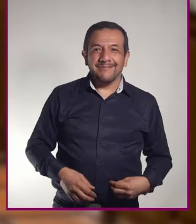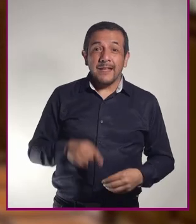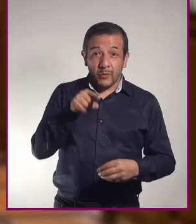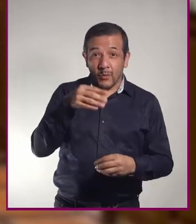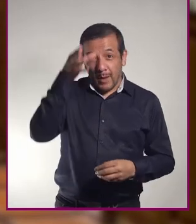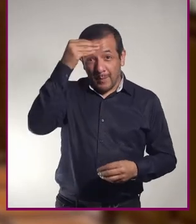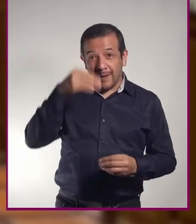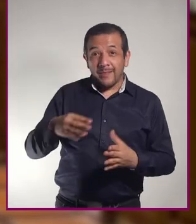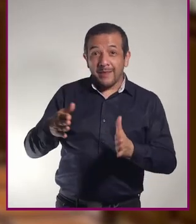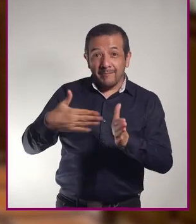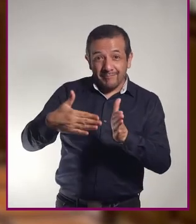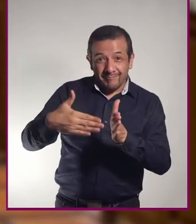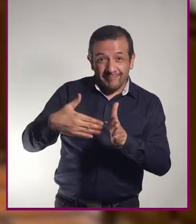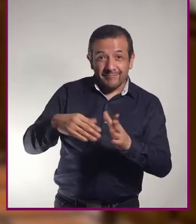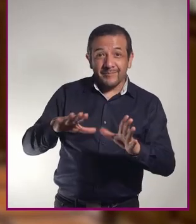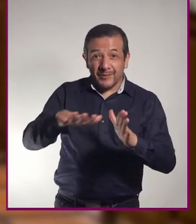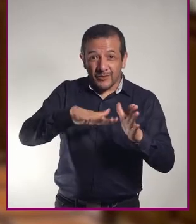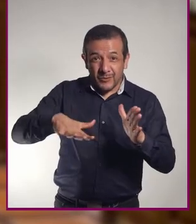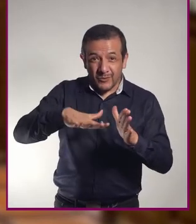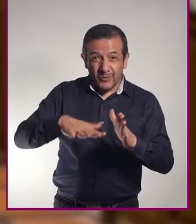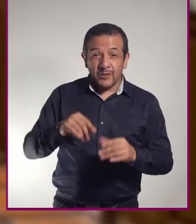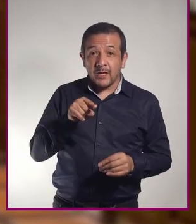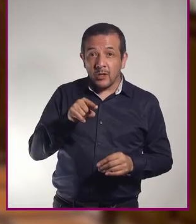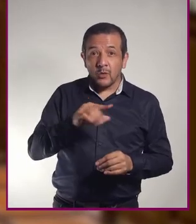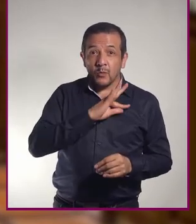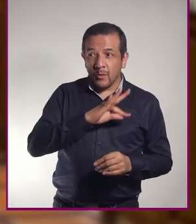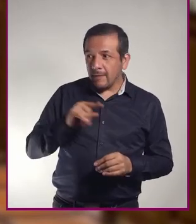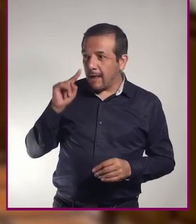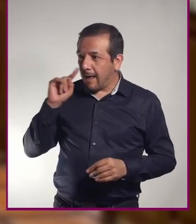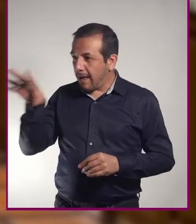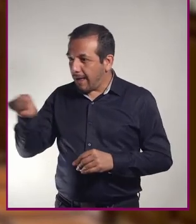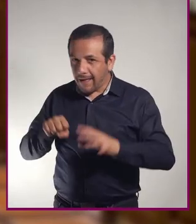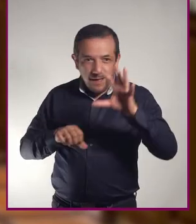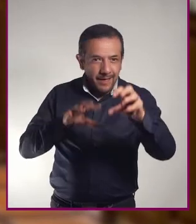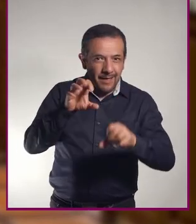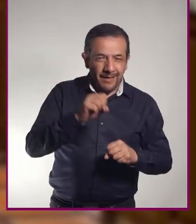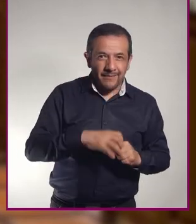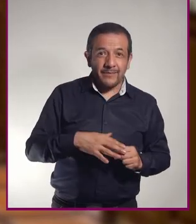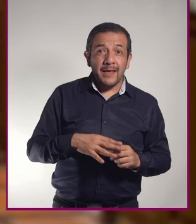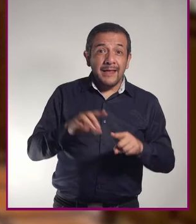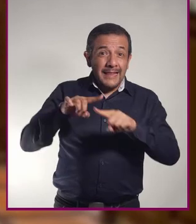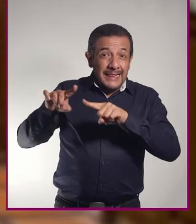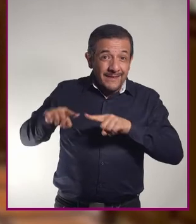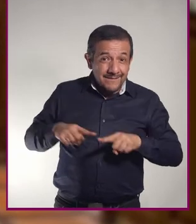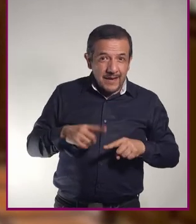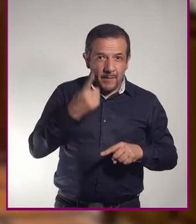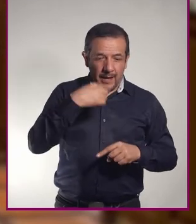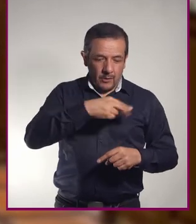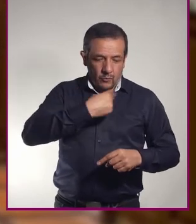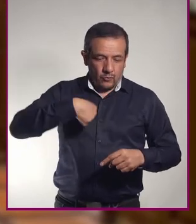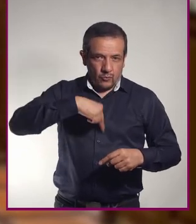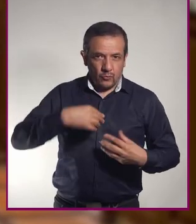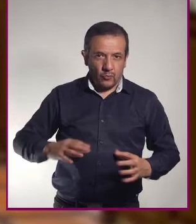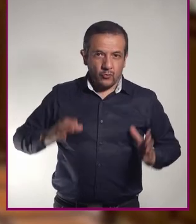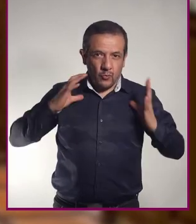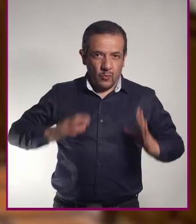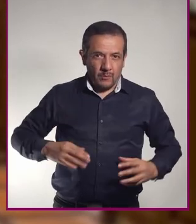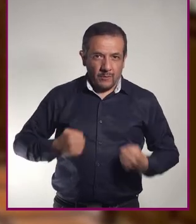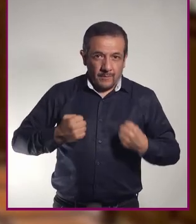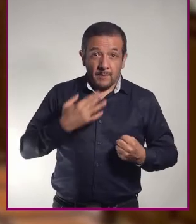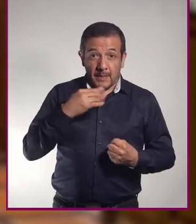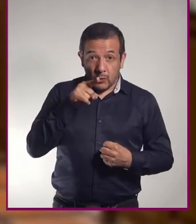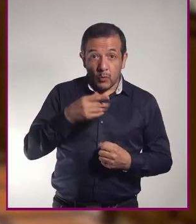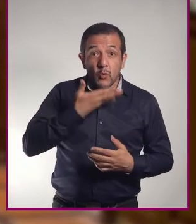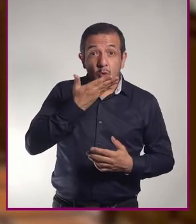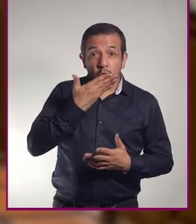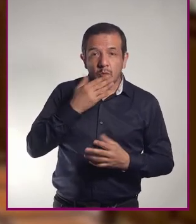con los ingredientes de tu región y siempre que puedas, prueba ingredientes de otras regiones. La diversidad nos ayuda a estar mejor nutridos. Si vas a comer un